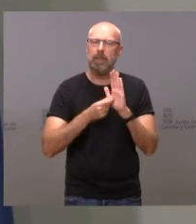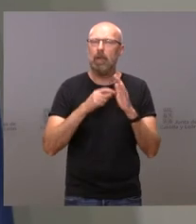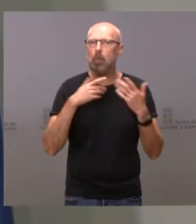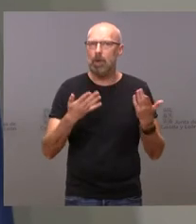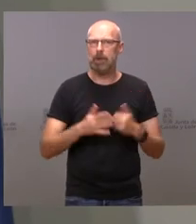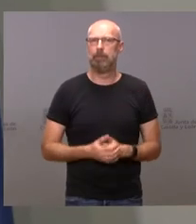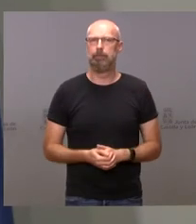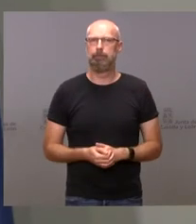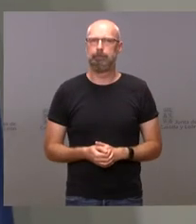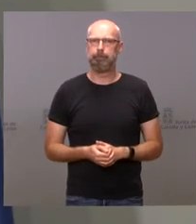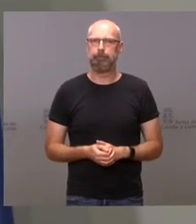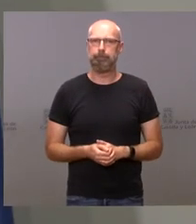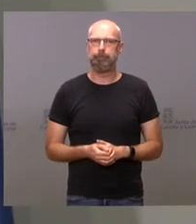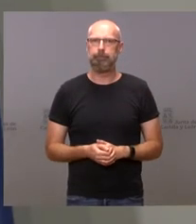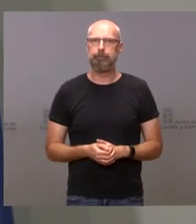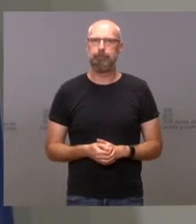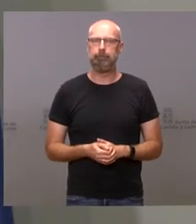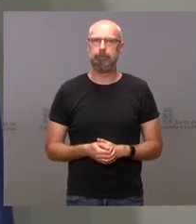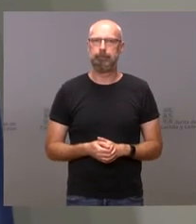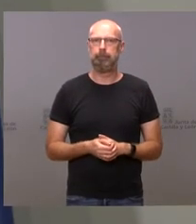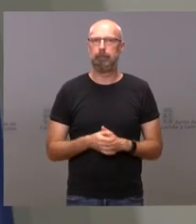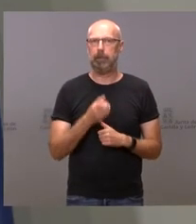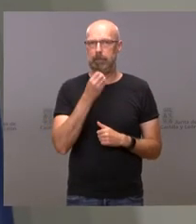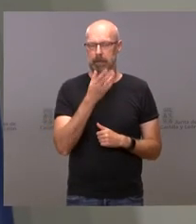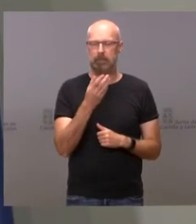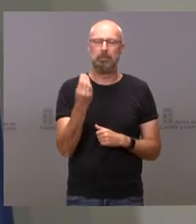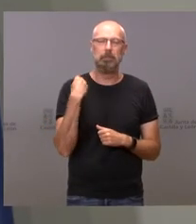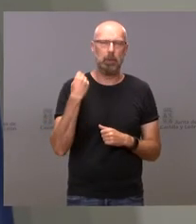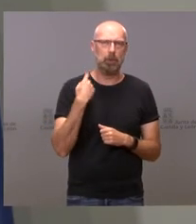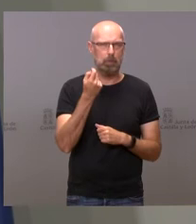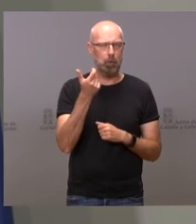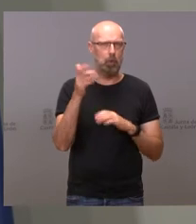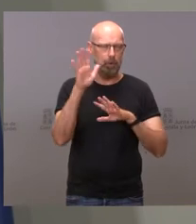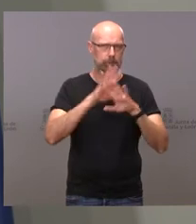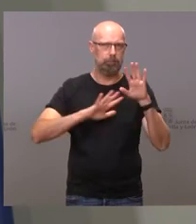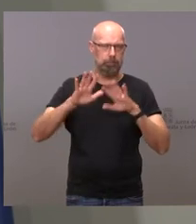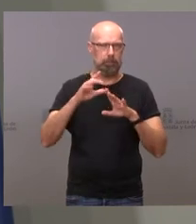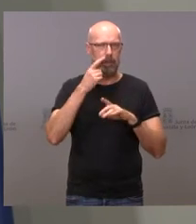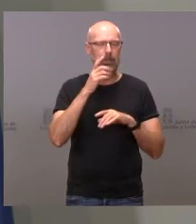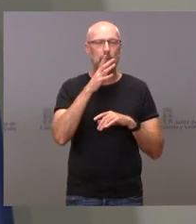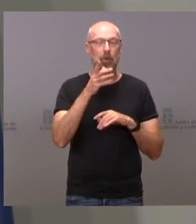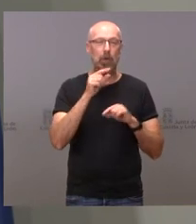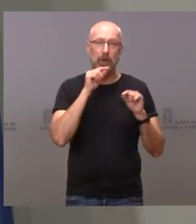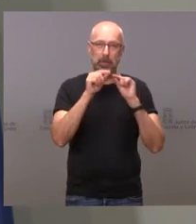Bien, me pide que haga algo que es complejo, porque es complejo adivinar cómo va a evolucionar